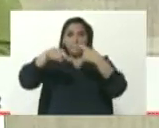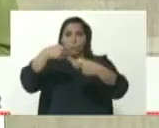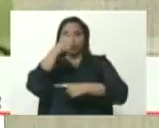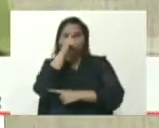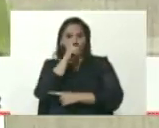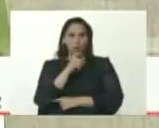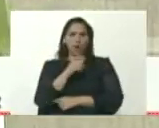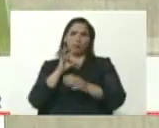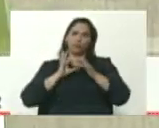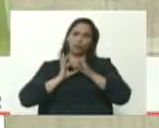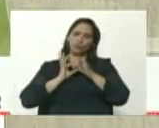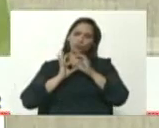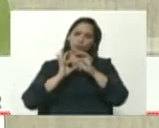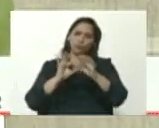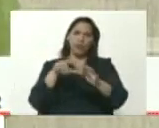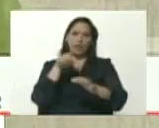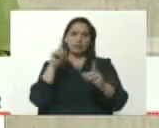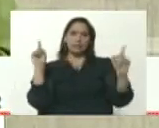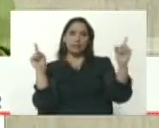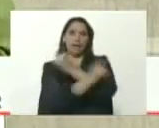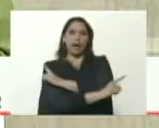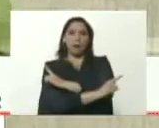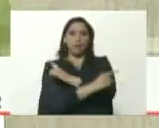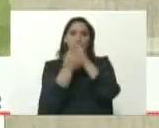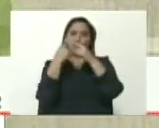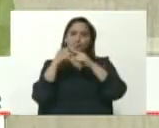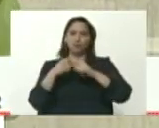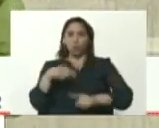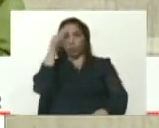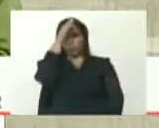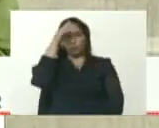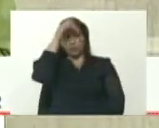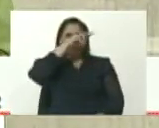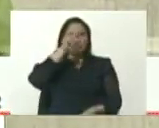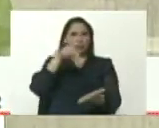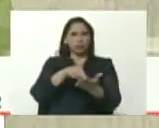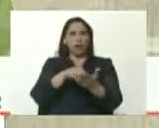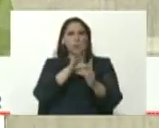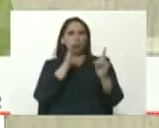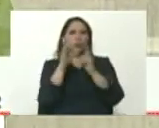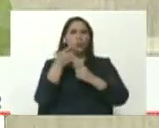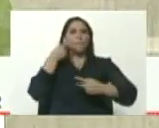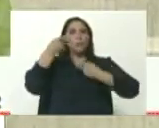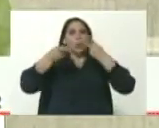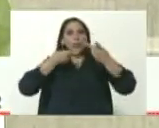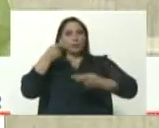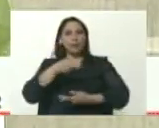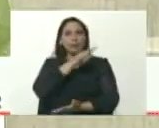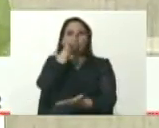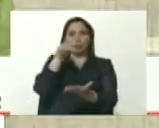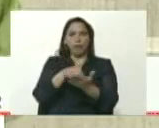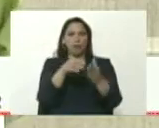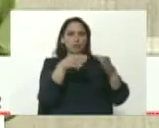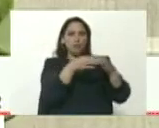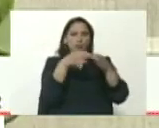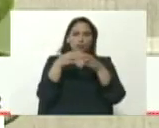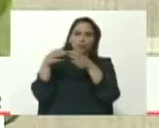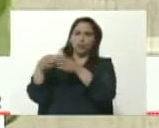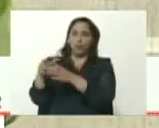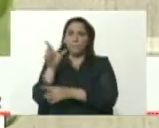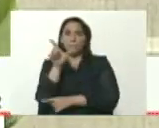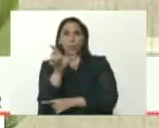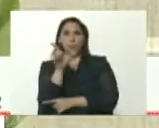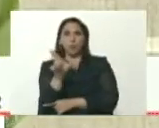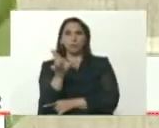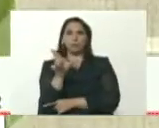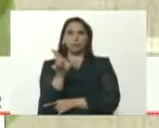se consolide ese cambio cualitativo de la conciencia nacional, de la cultura política nacional, de la organización del Partido